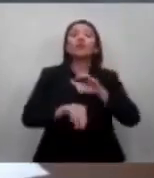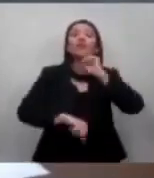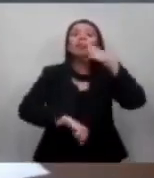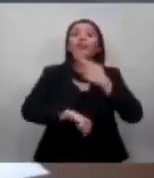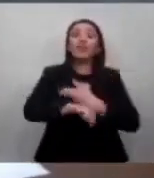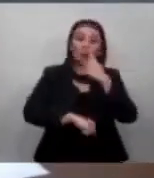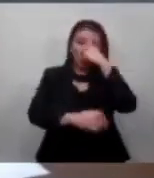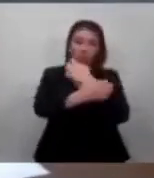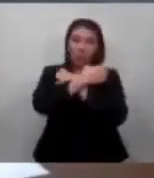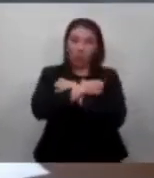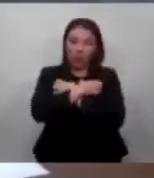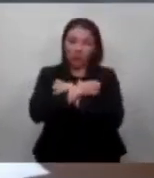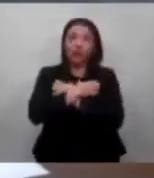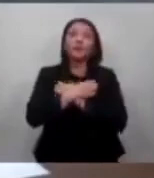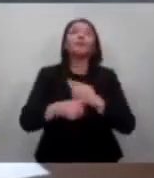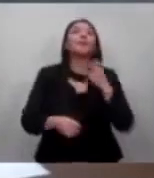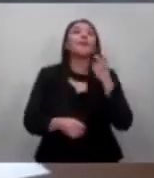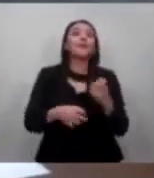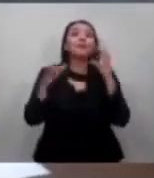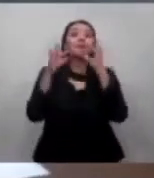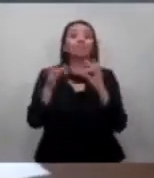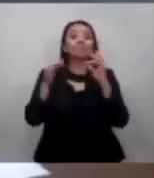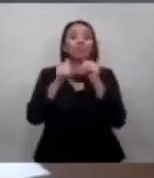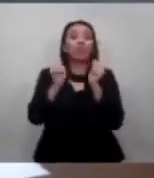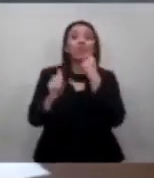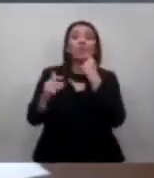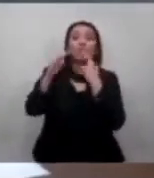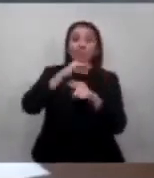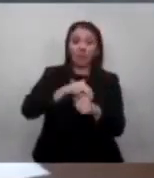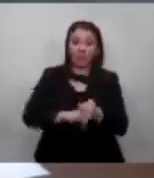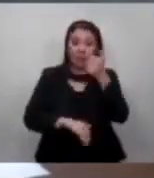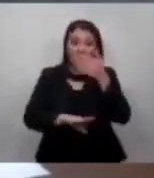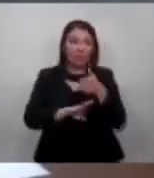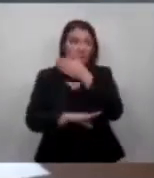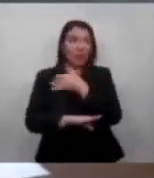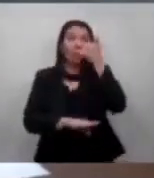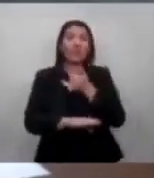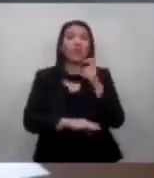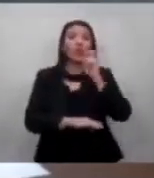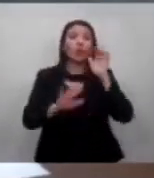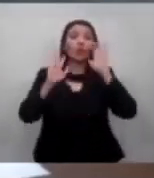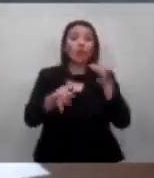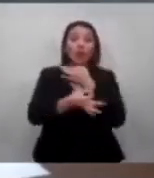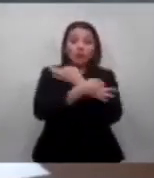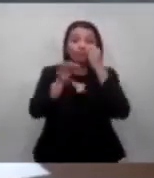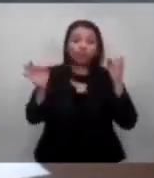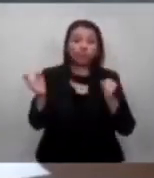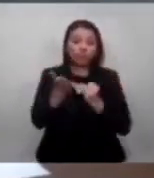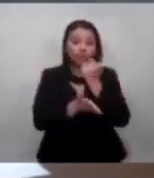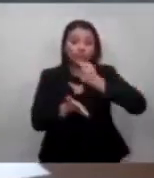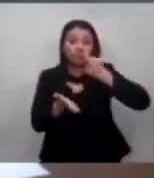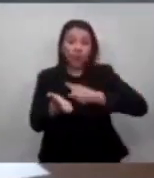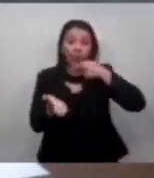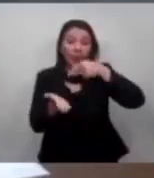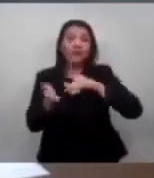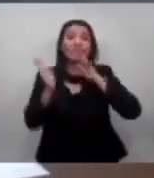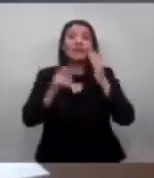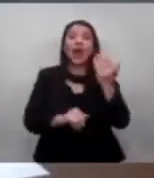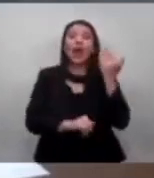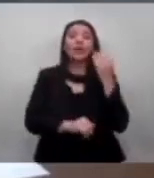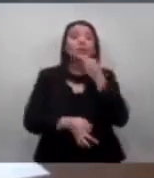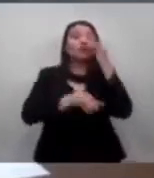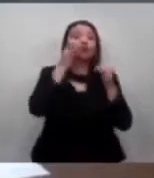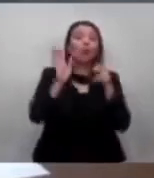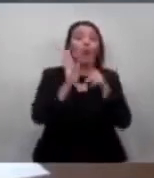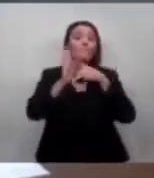secretario de Educación, como expuso el actor en su demanda primigenia. Además, al momento de emitirse la resolución impugnada, ya se había publicado